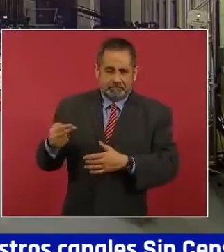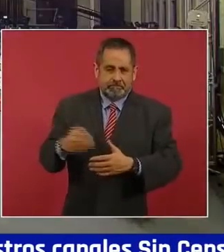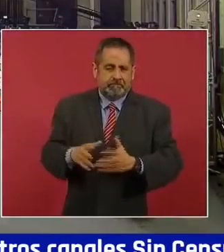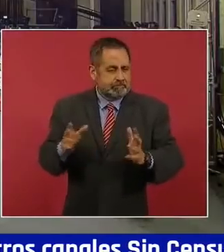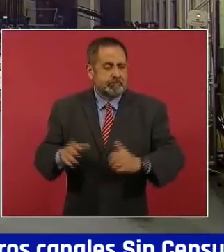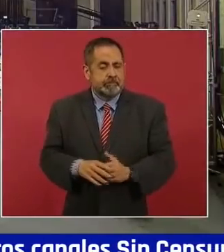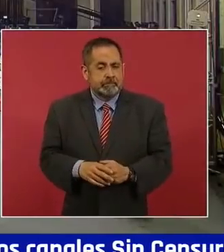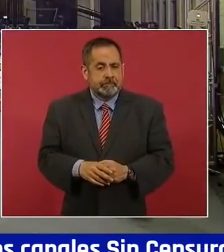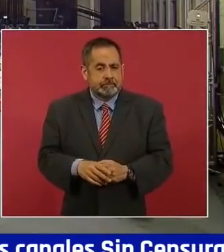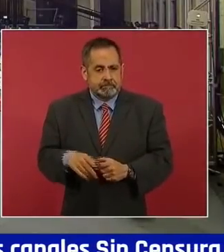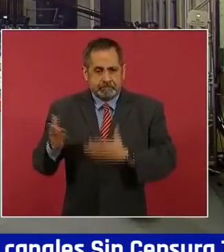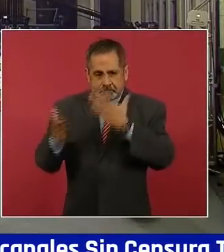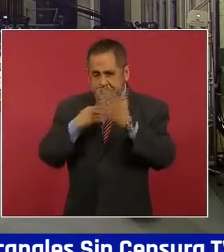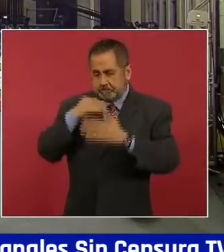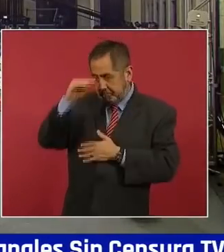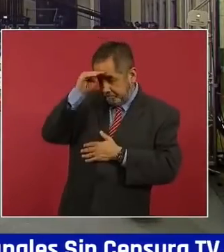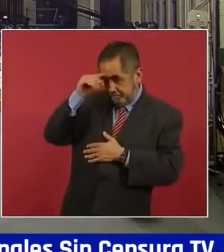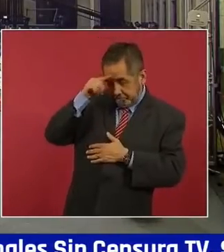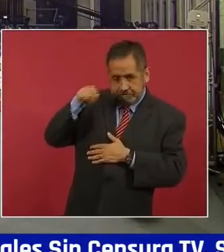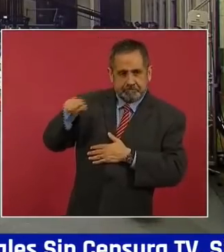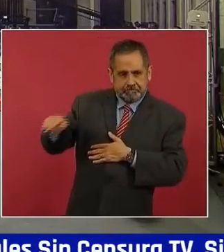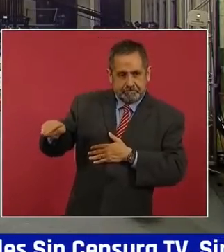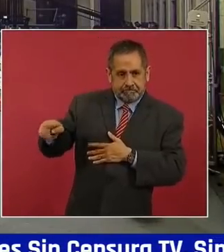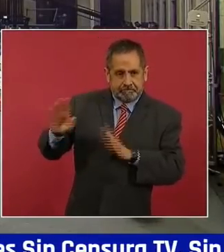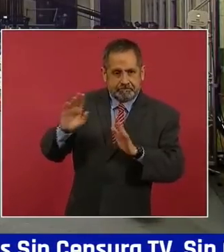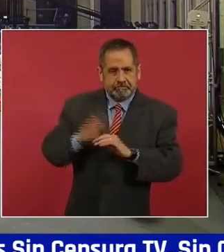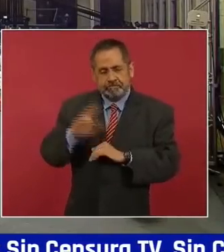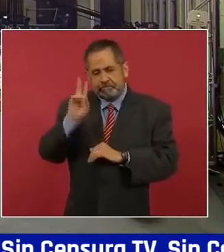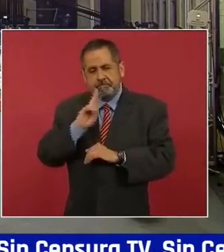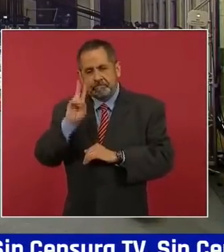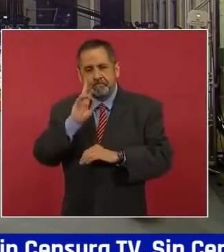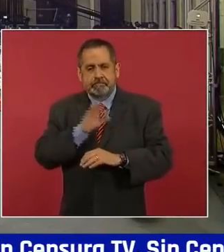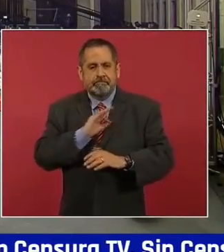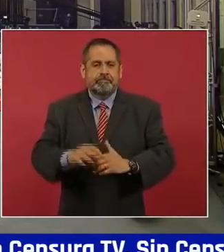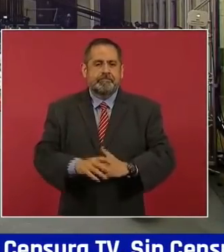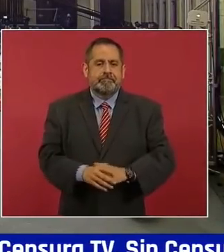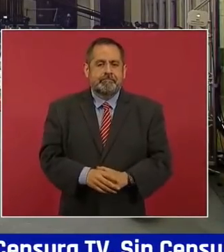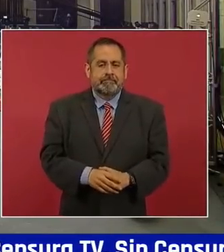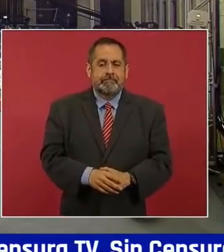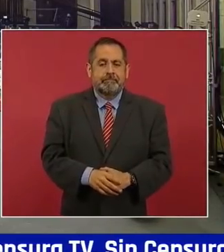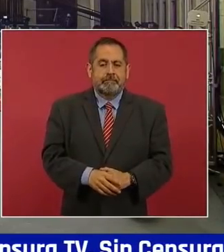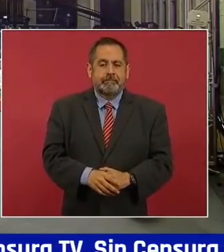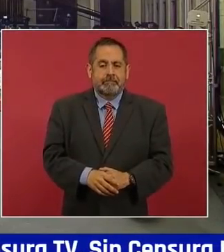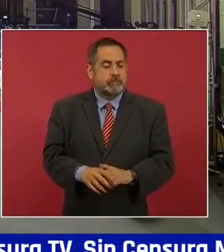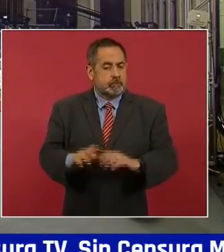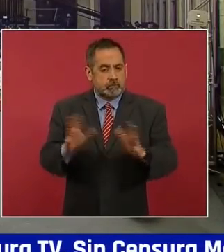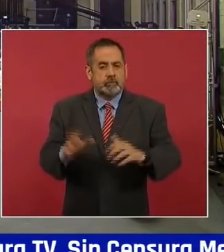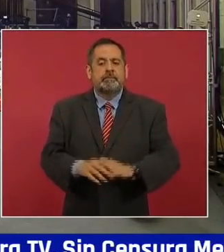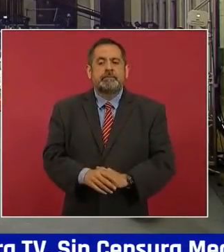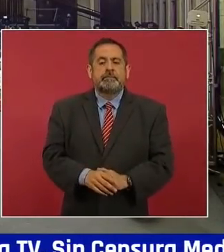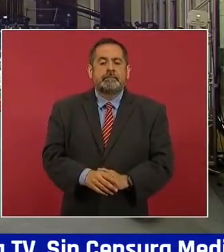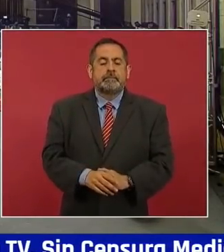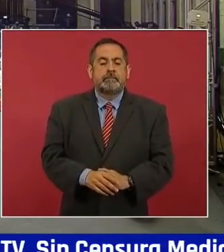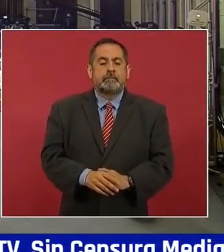Pero analícenlo. Sí, señor. Muy bien. Bueno, vamos.